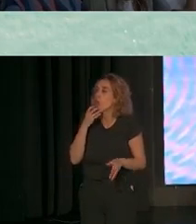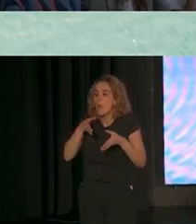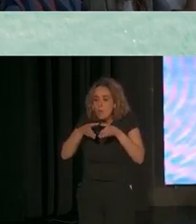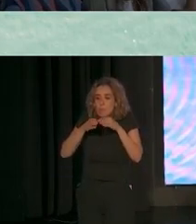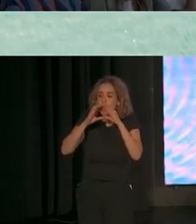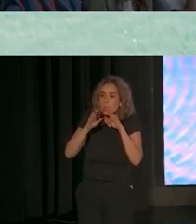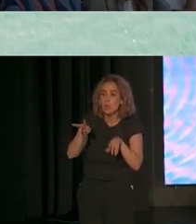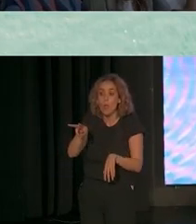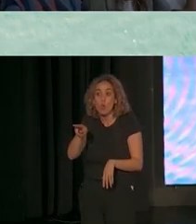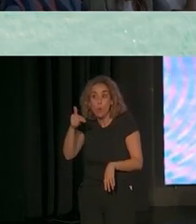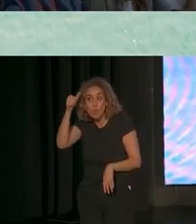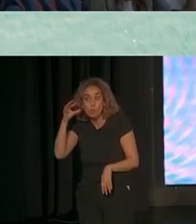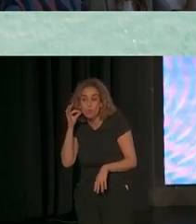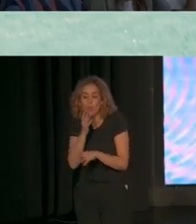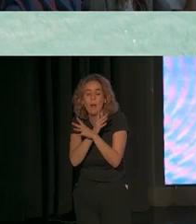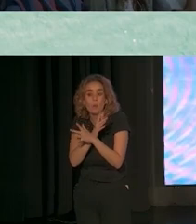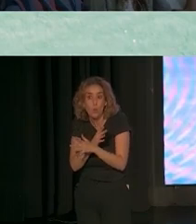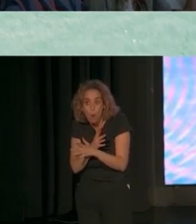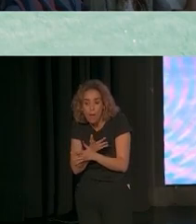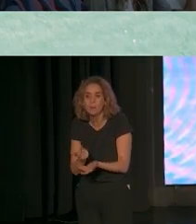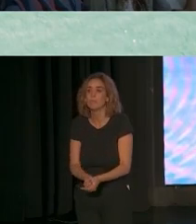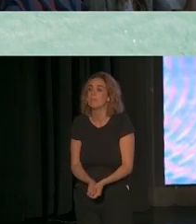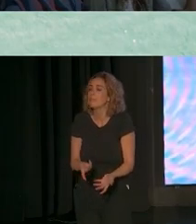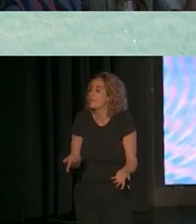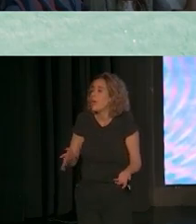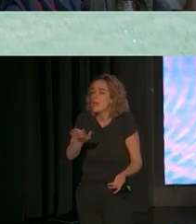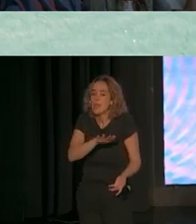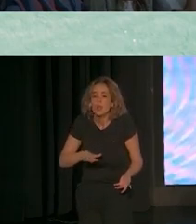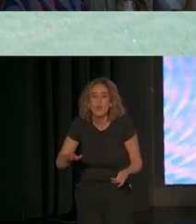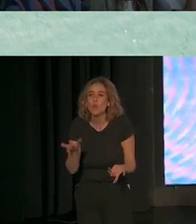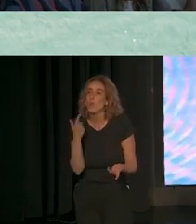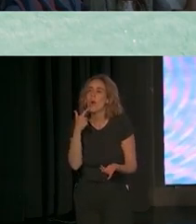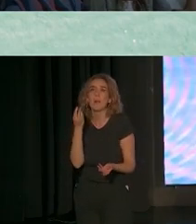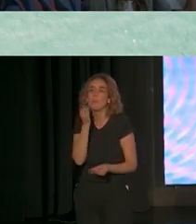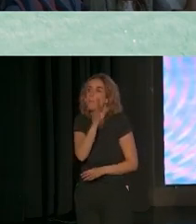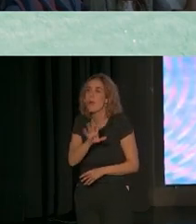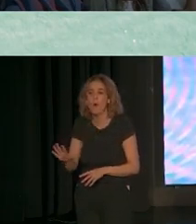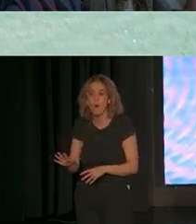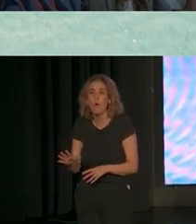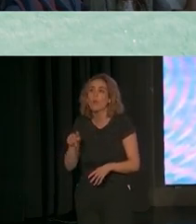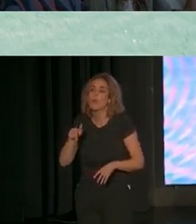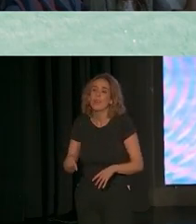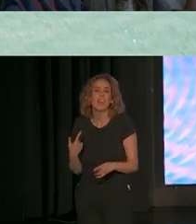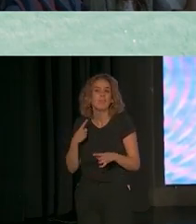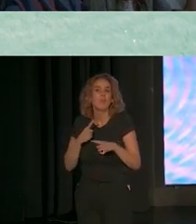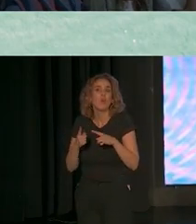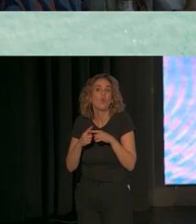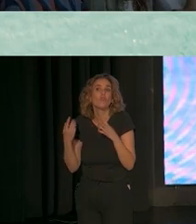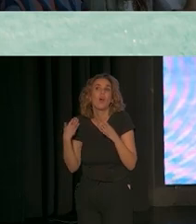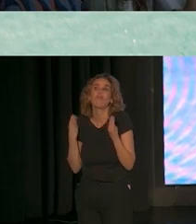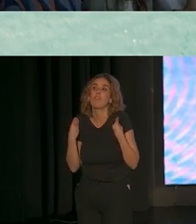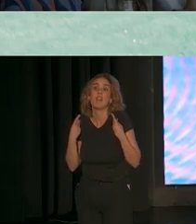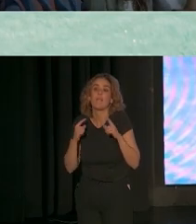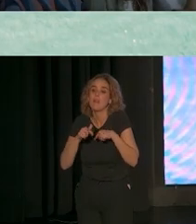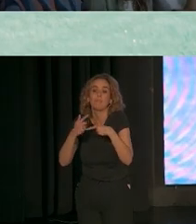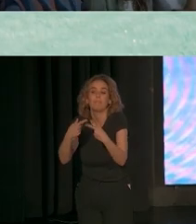sus hermanos y hermanas. ¿Y qué mejor proporcionar ese apoyo que durante las rutinas diarias de